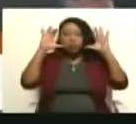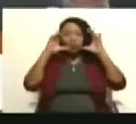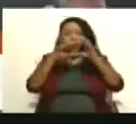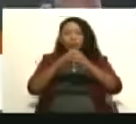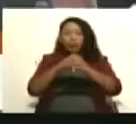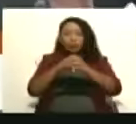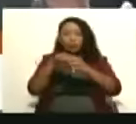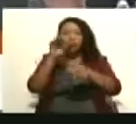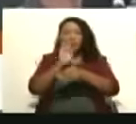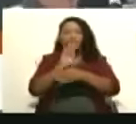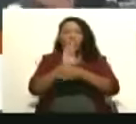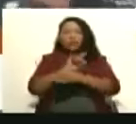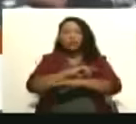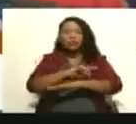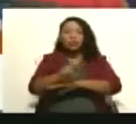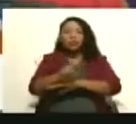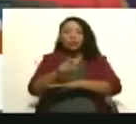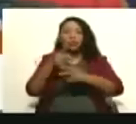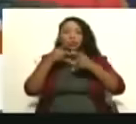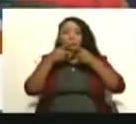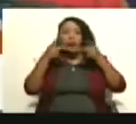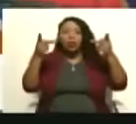resguardo del orden público.